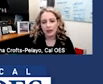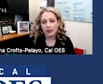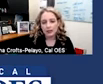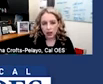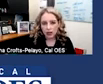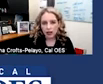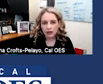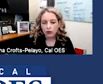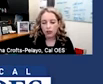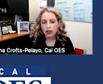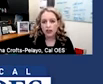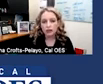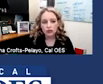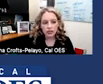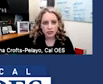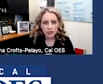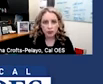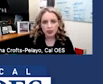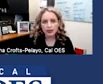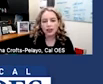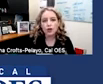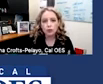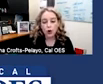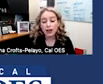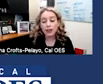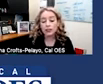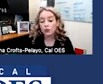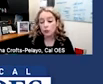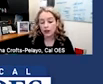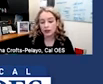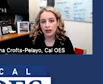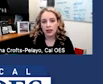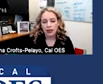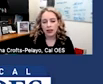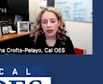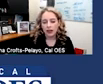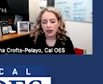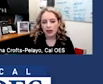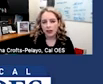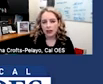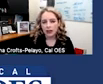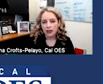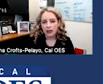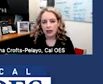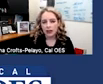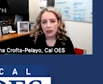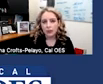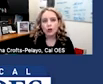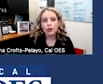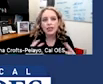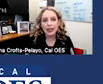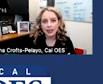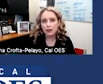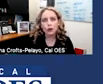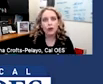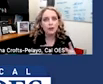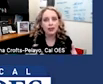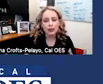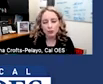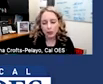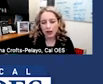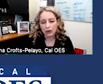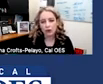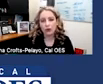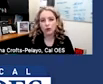del estado de California. Entonces es importante que uno haga de su parte y no salir, no